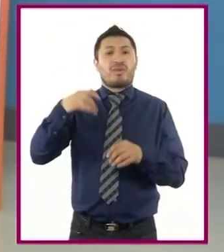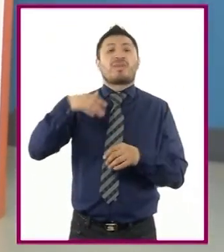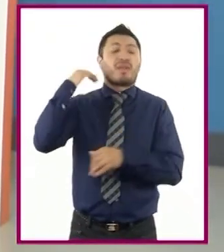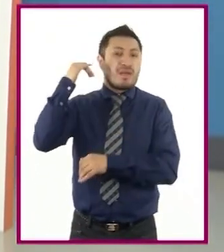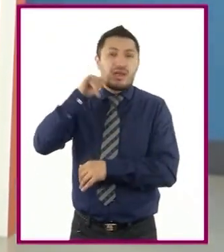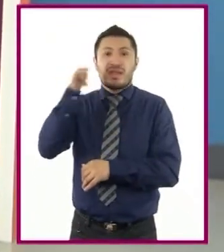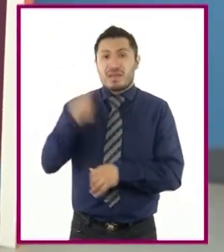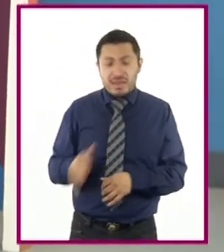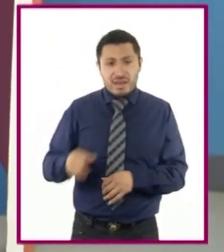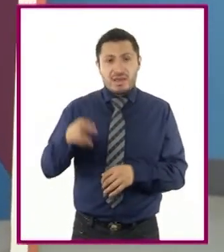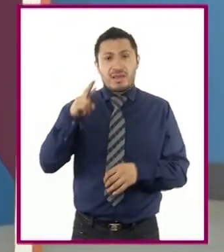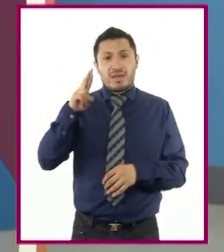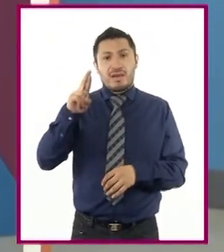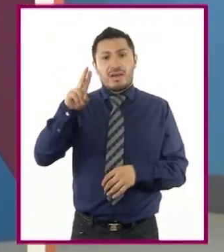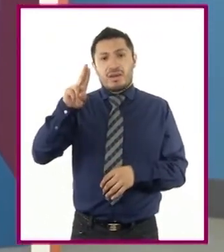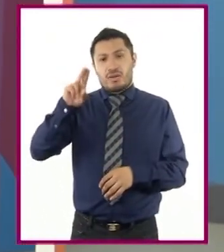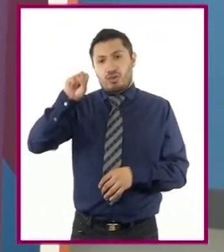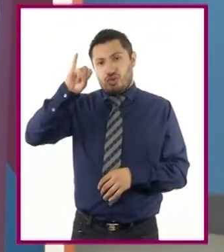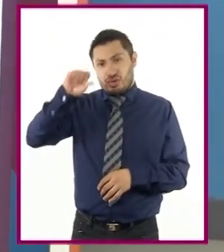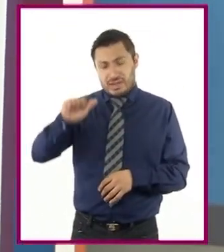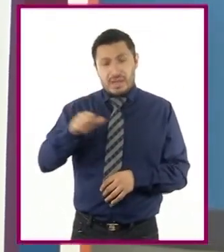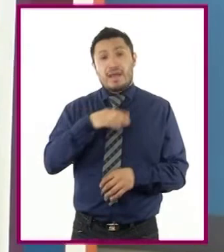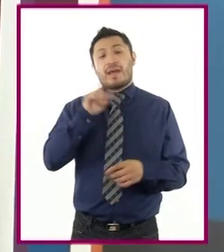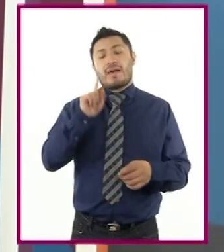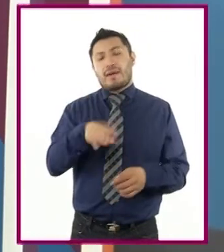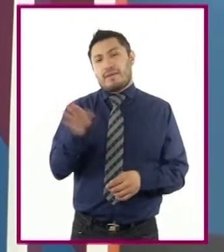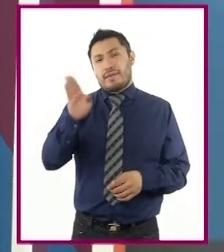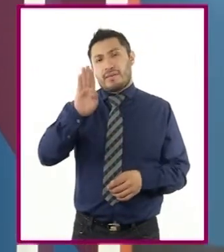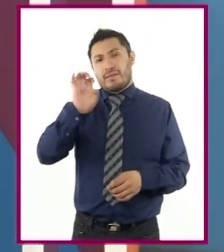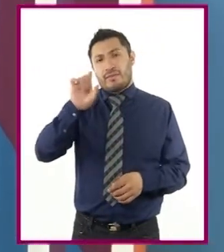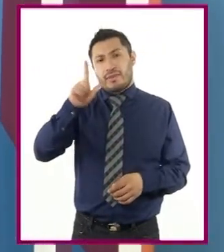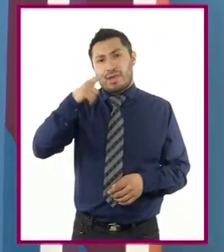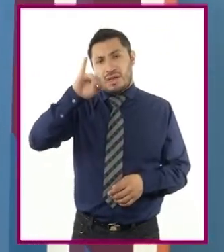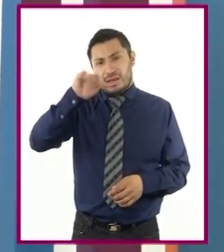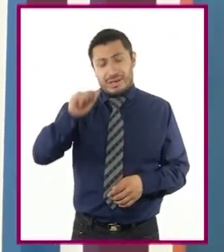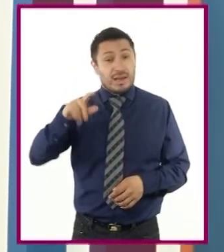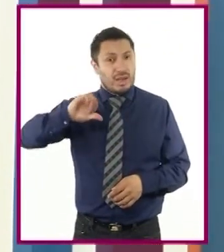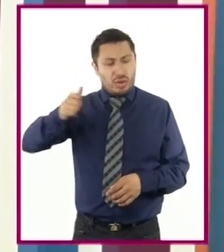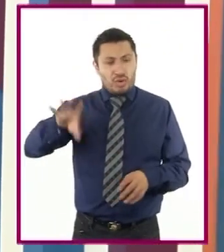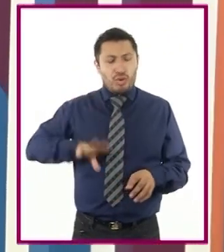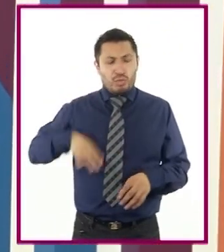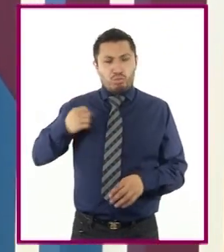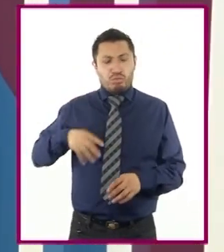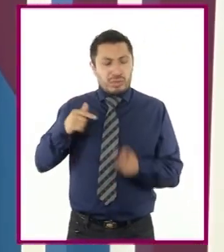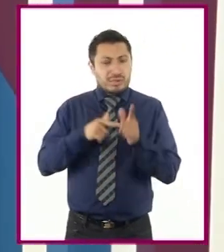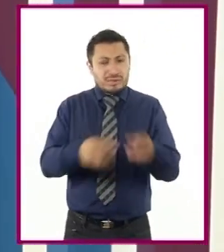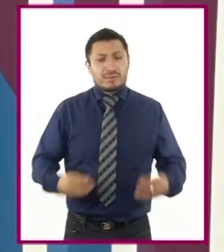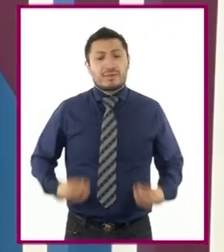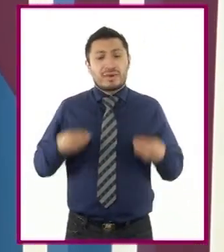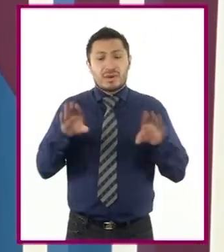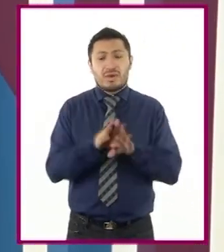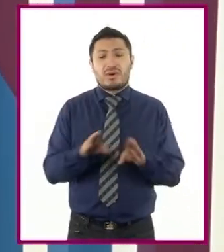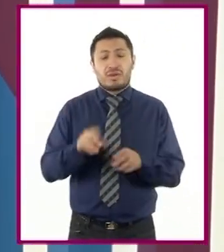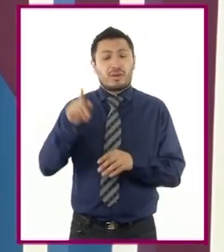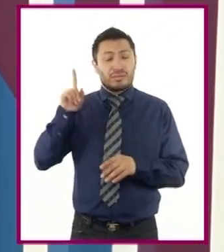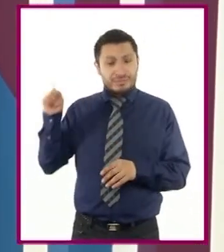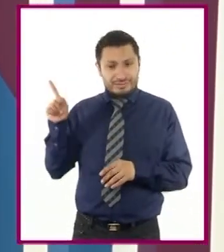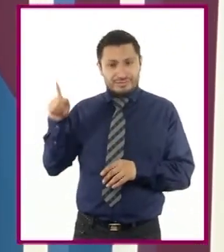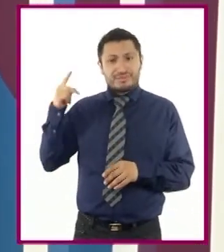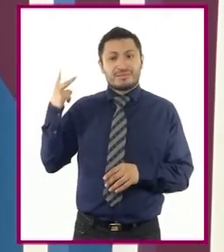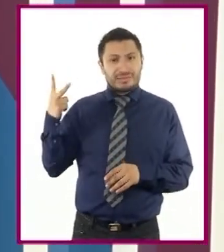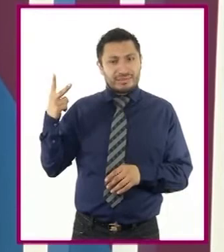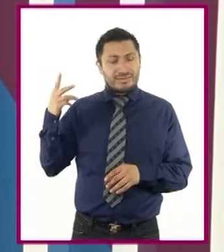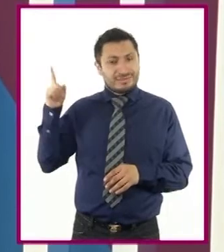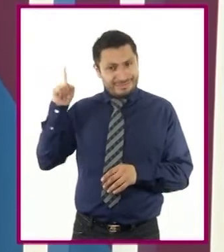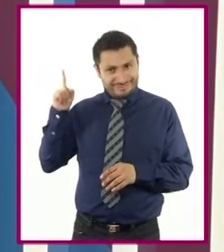Rusia y Bélgica, mientras que otros intentaban no perder su auge del pasado, como el Imperio Austrohúngaro y el Imperio Turco